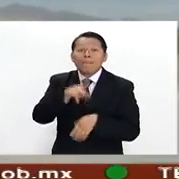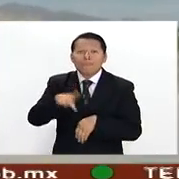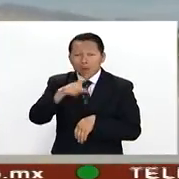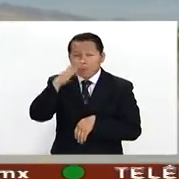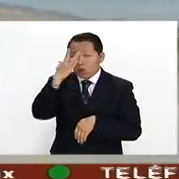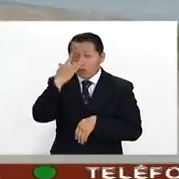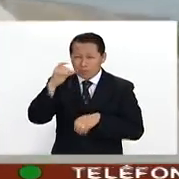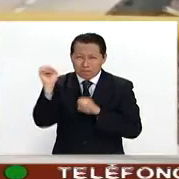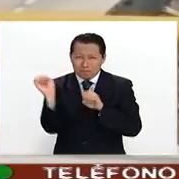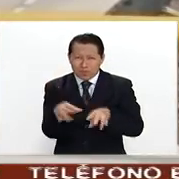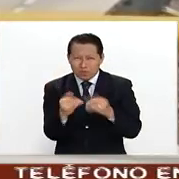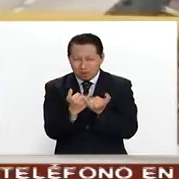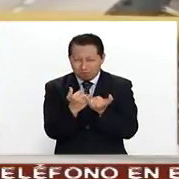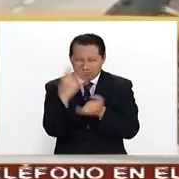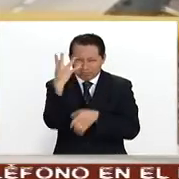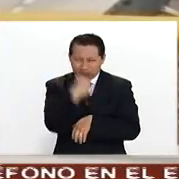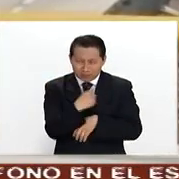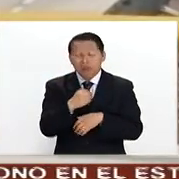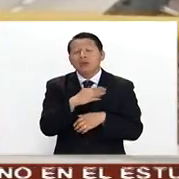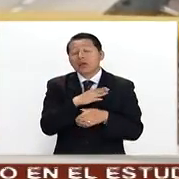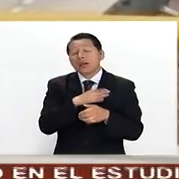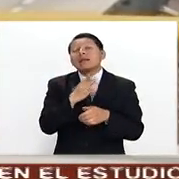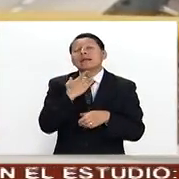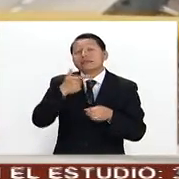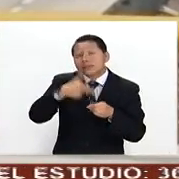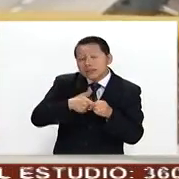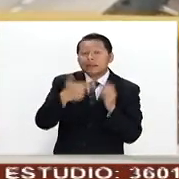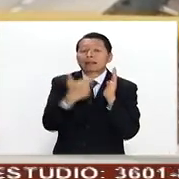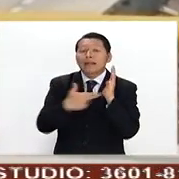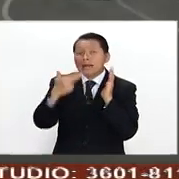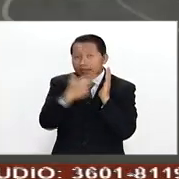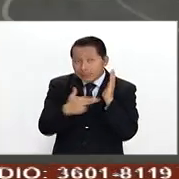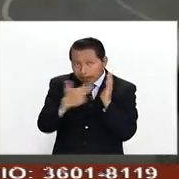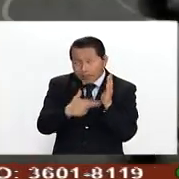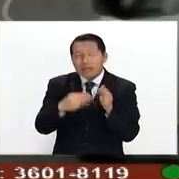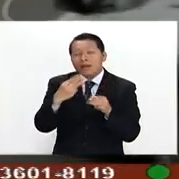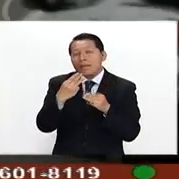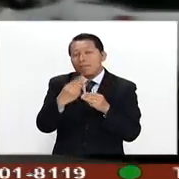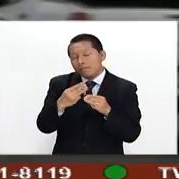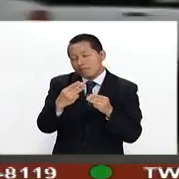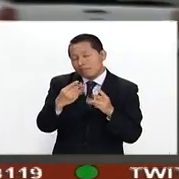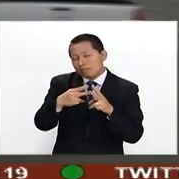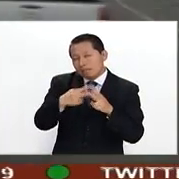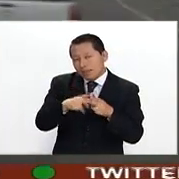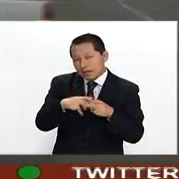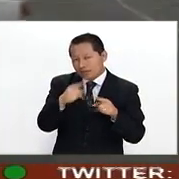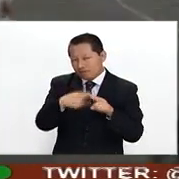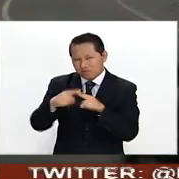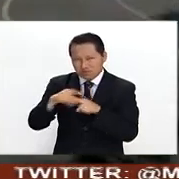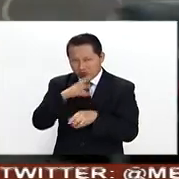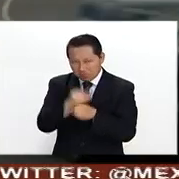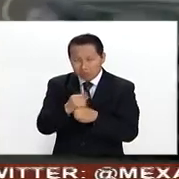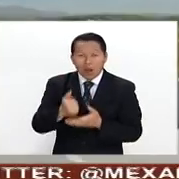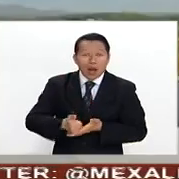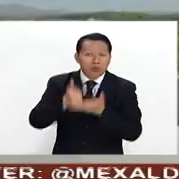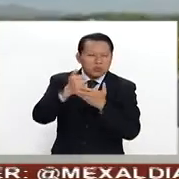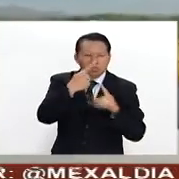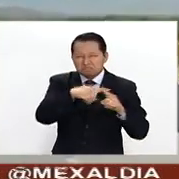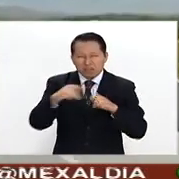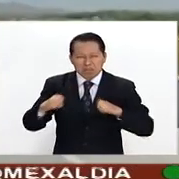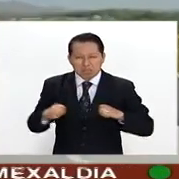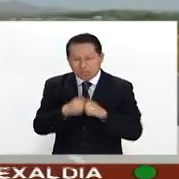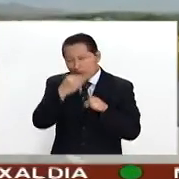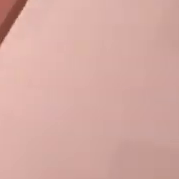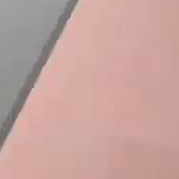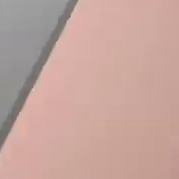servicios como gasolineras, talleres mecánicos, restaurantes, tiendas, museos y auxilios viales. Para México al Día, Antonio